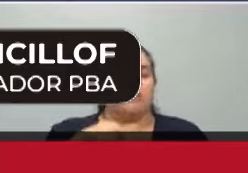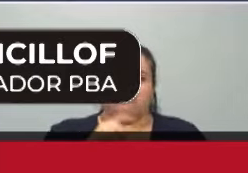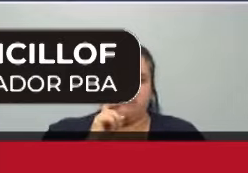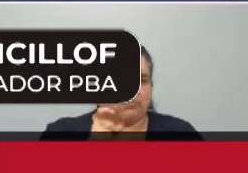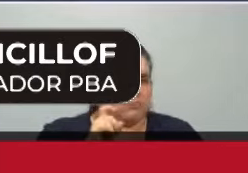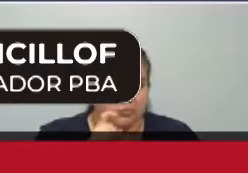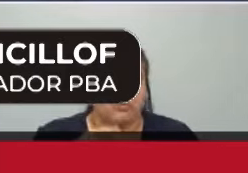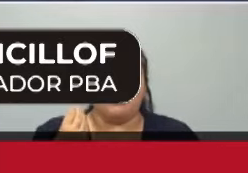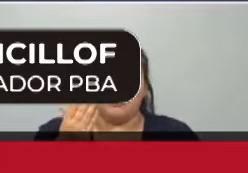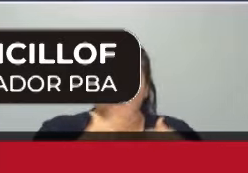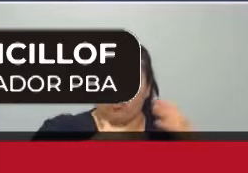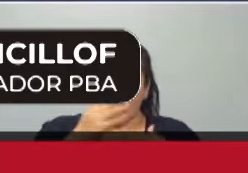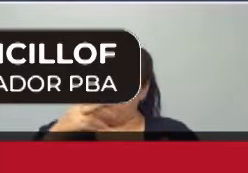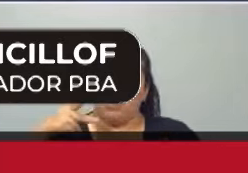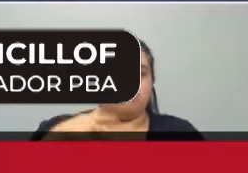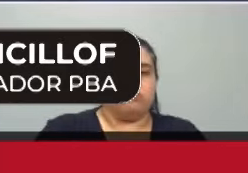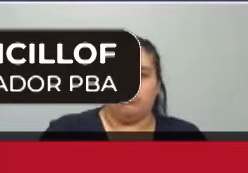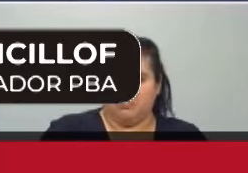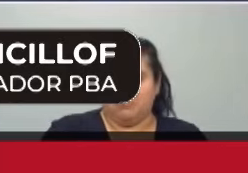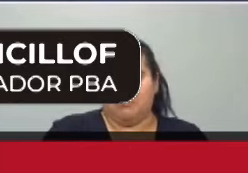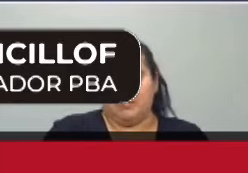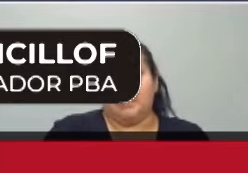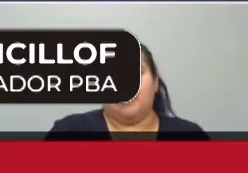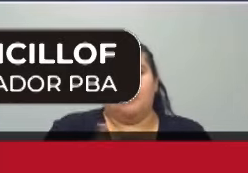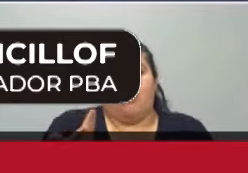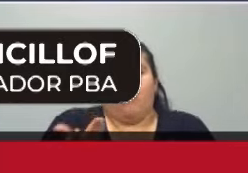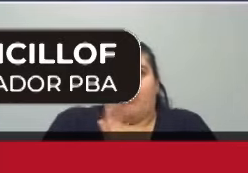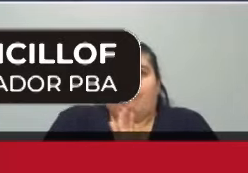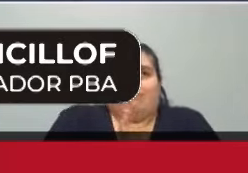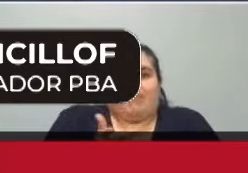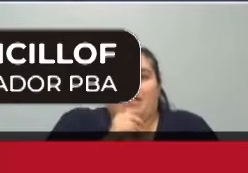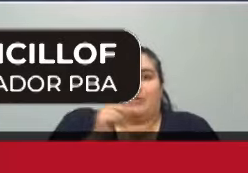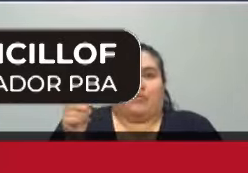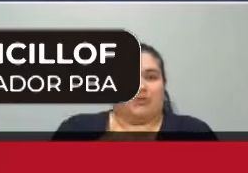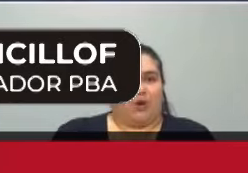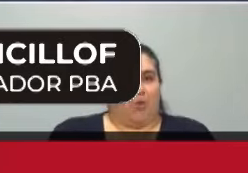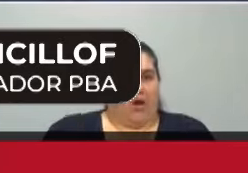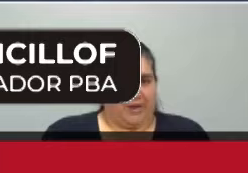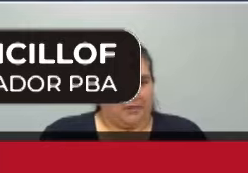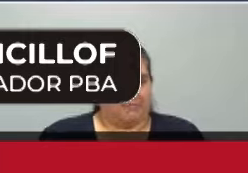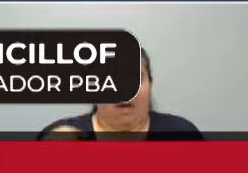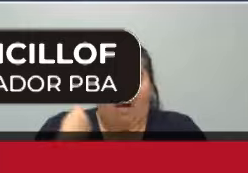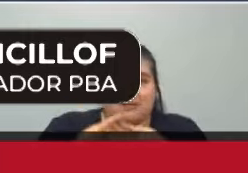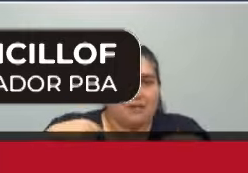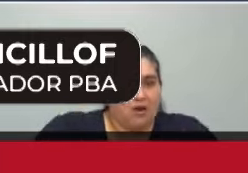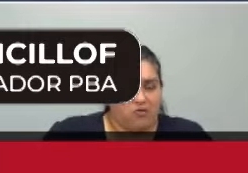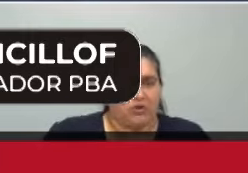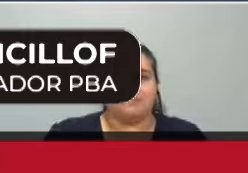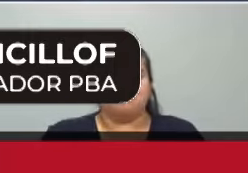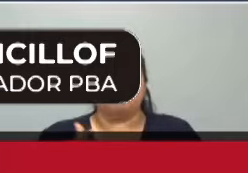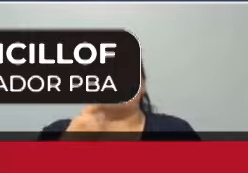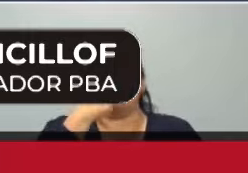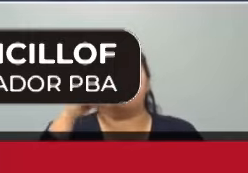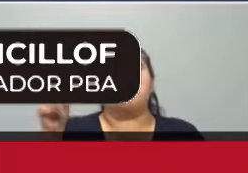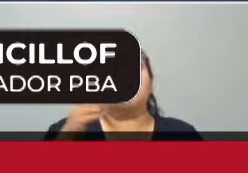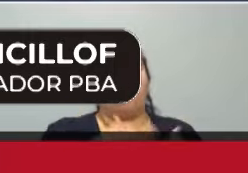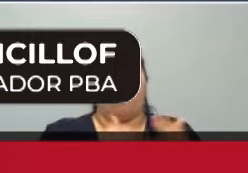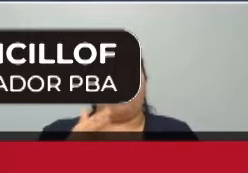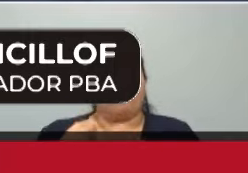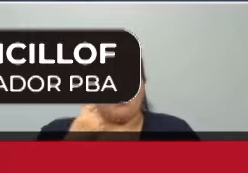se interrumpen y respuestas y resultados que no se tienen. De esta manera hay cerca de 1.000 obras. ¿Qué son